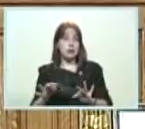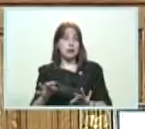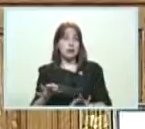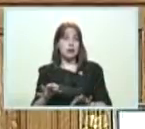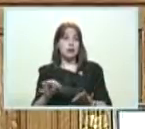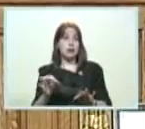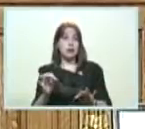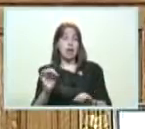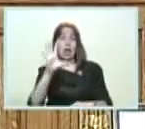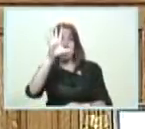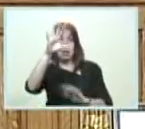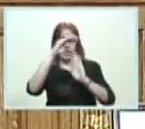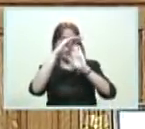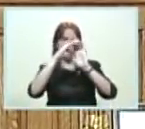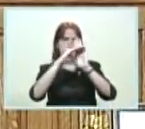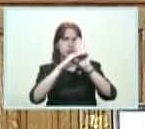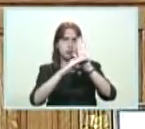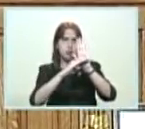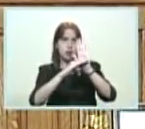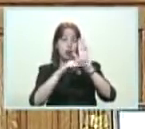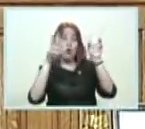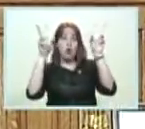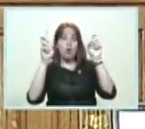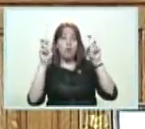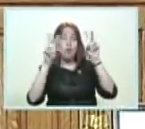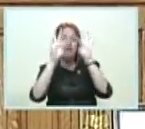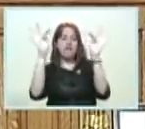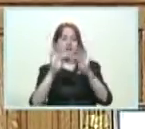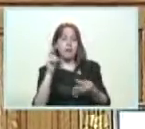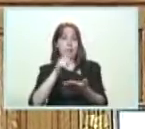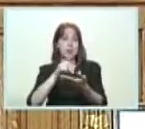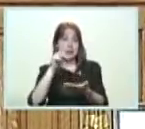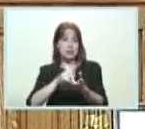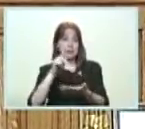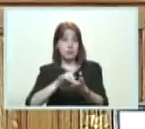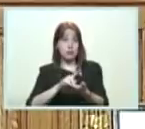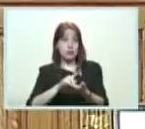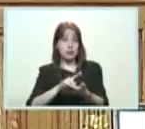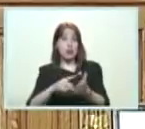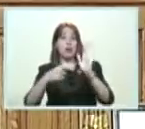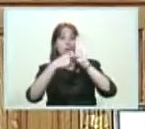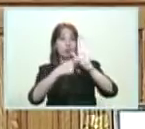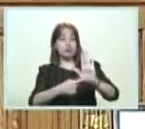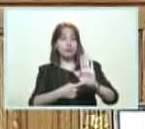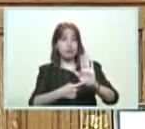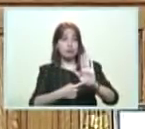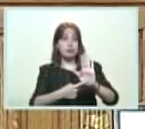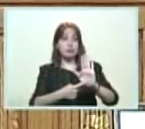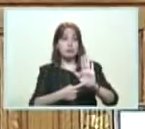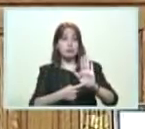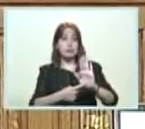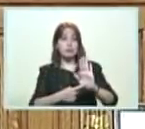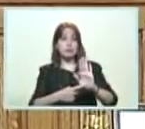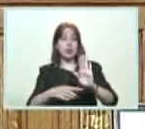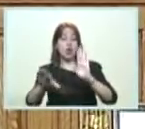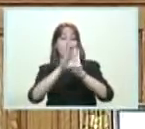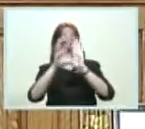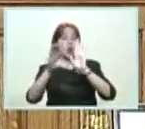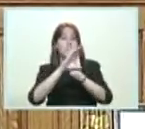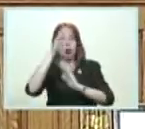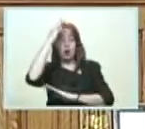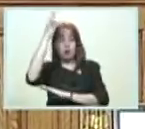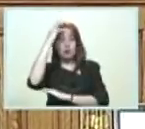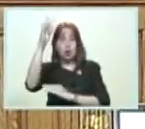bueno, en quinta línea, las nuevas formas de democracia participativa y protagónica. Darle rango constitucional a los